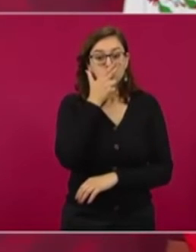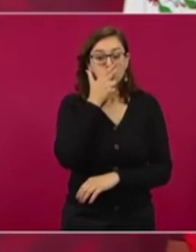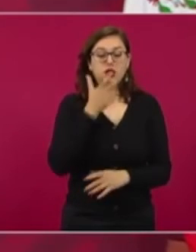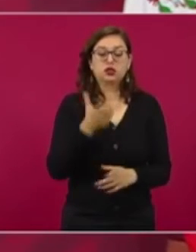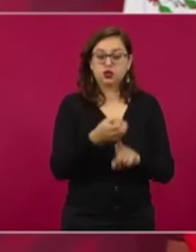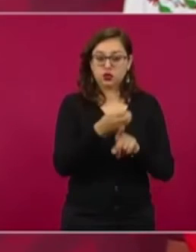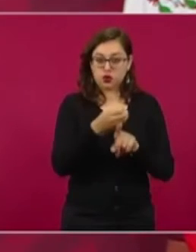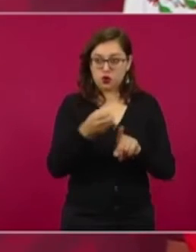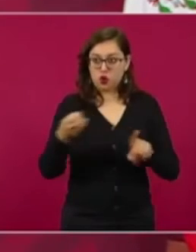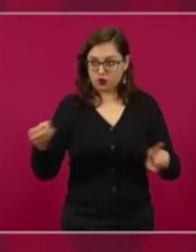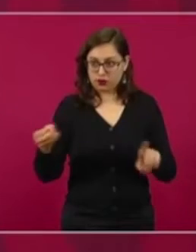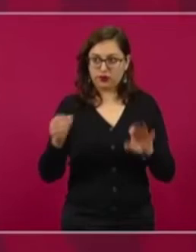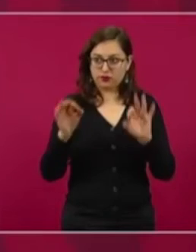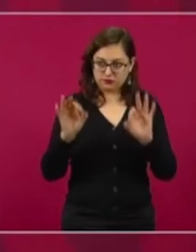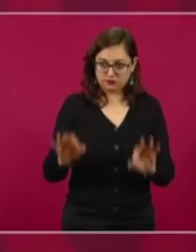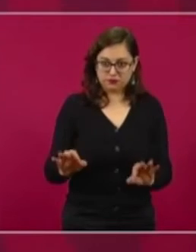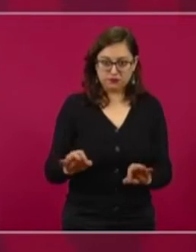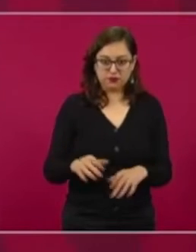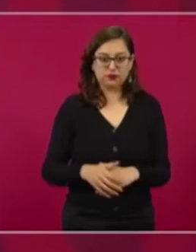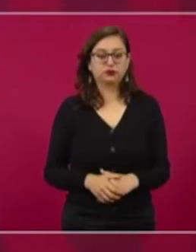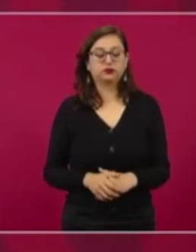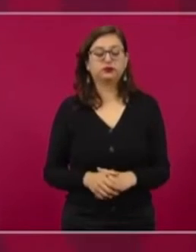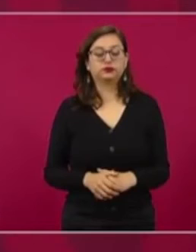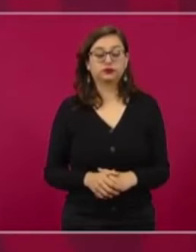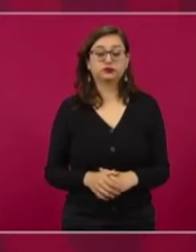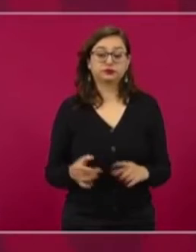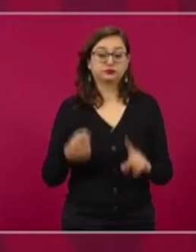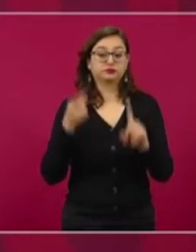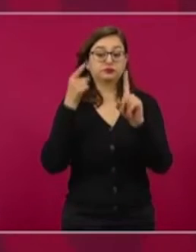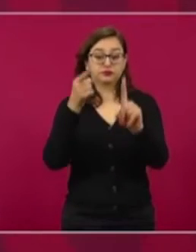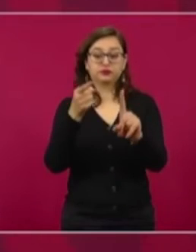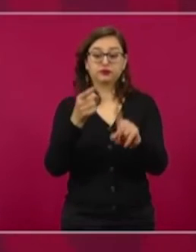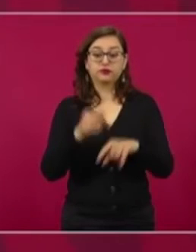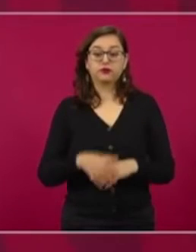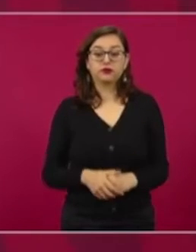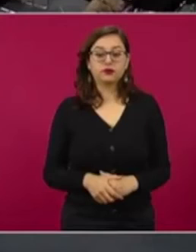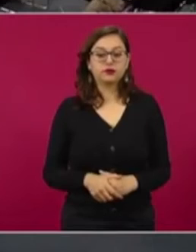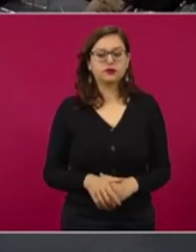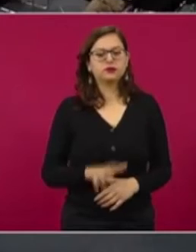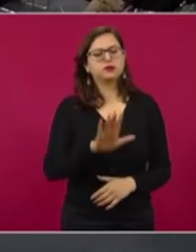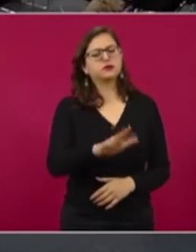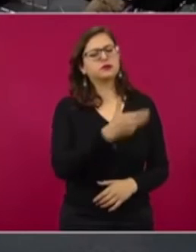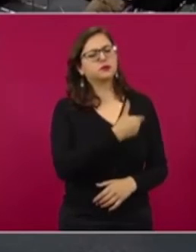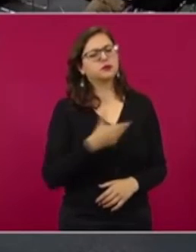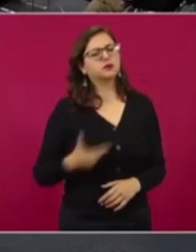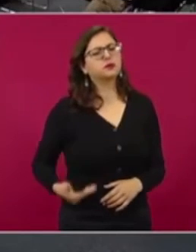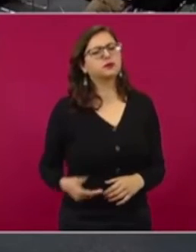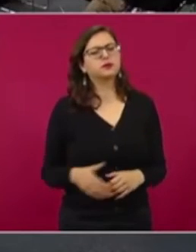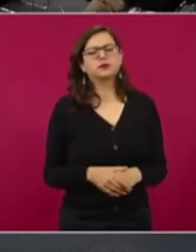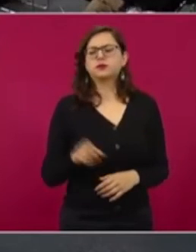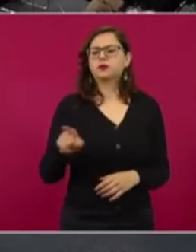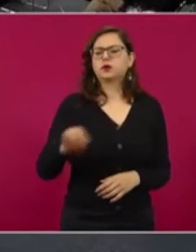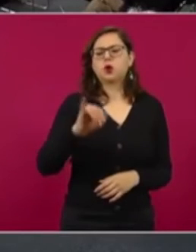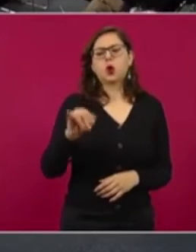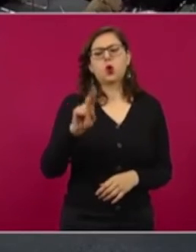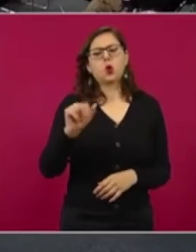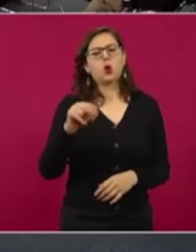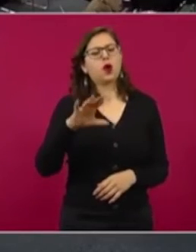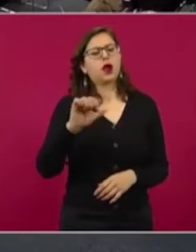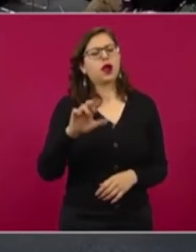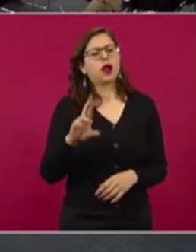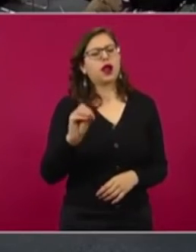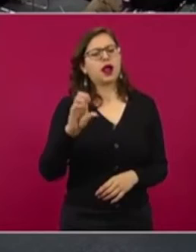ordenar el desarrollo urbano. Tenemos ese propósito. Presidente, en el caso de Juan Carlos Muñoz Escalante, el